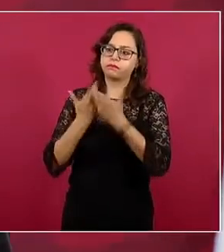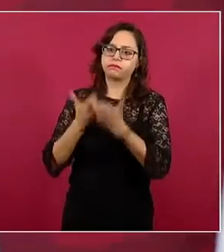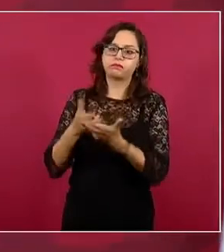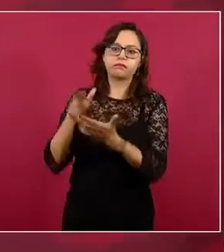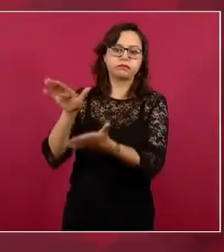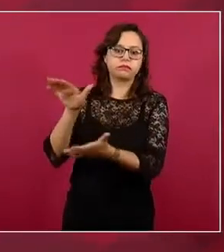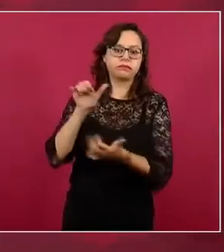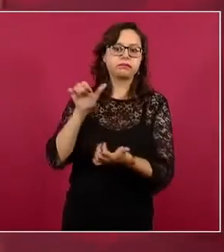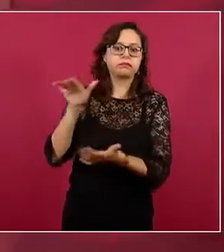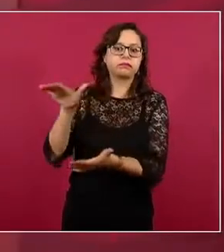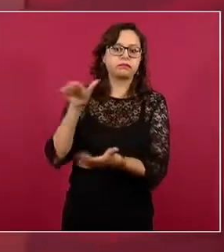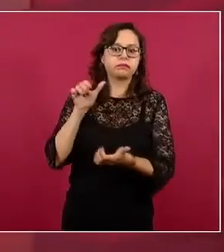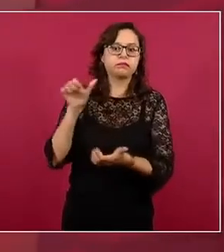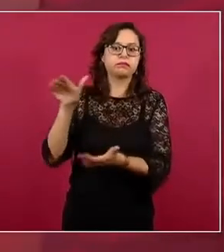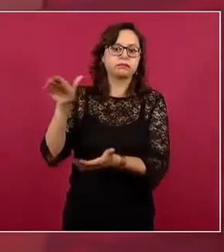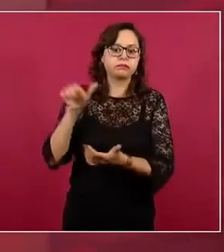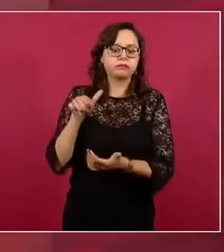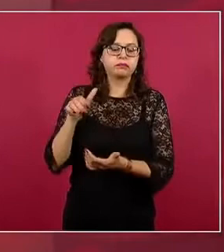Ya comenzamos